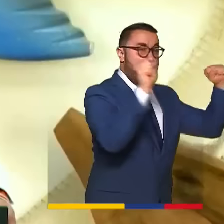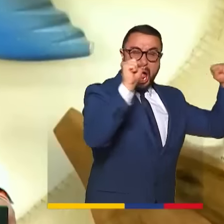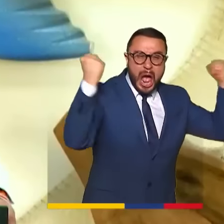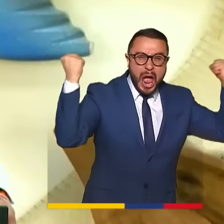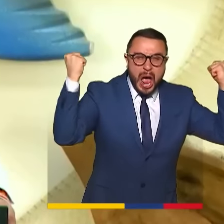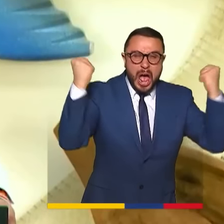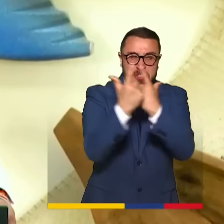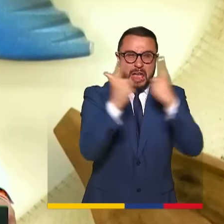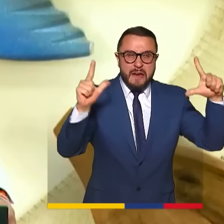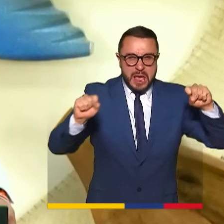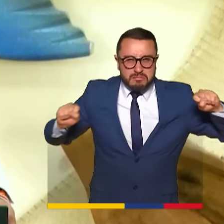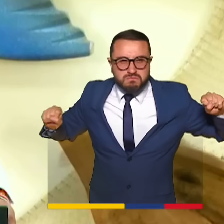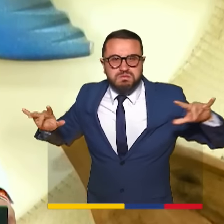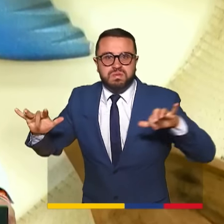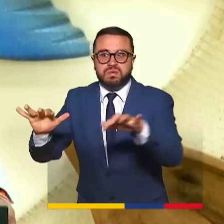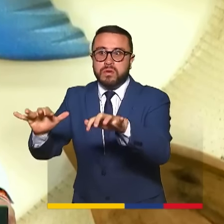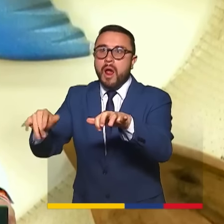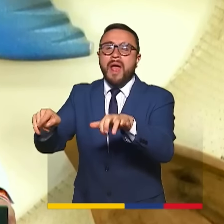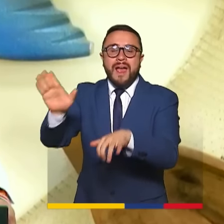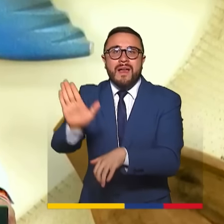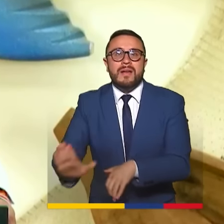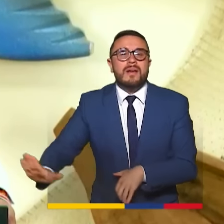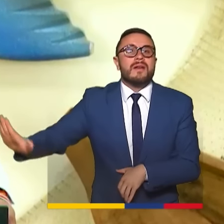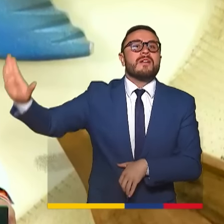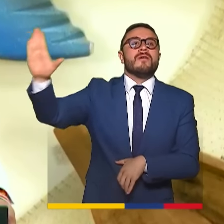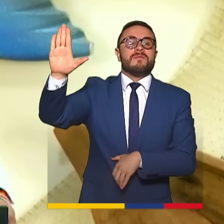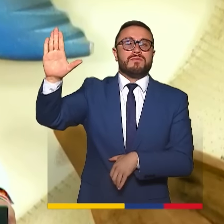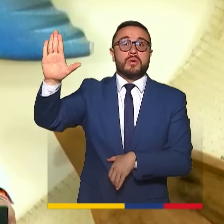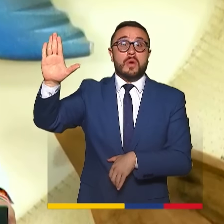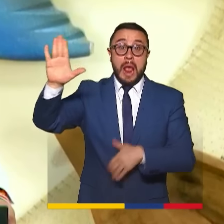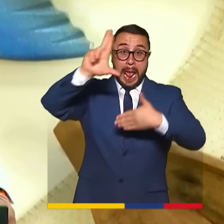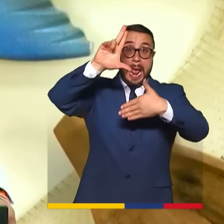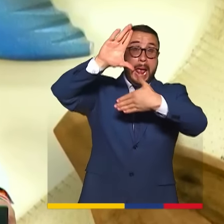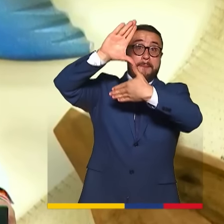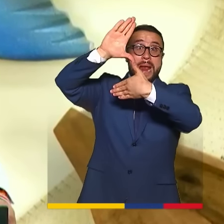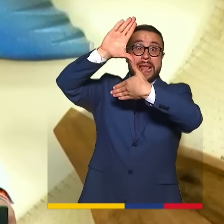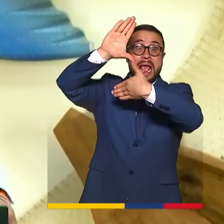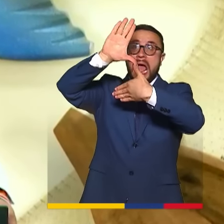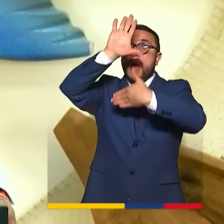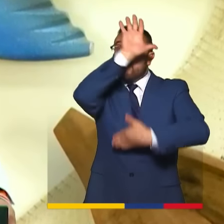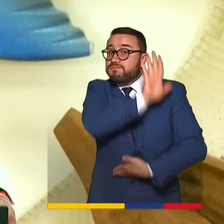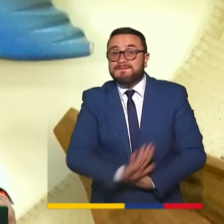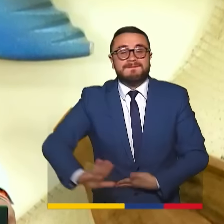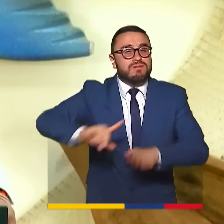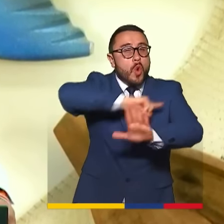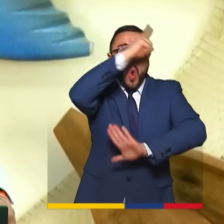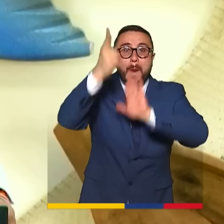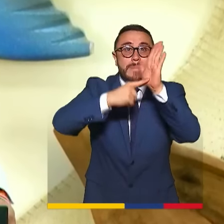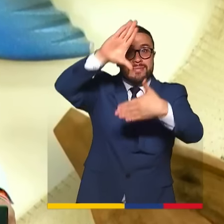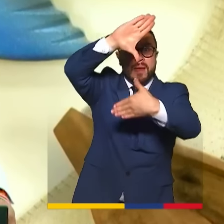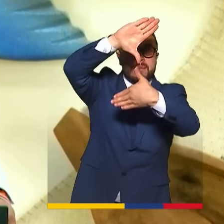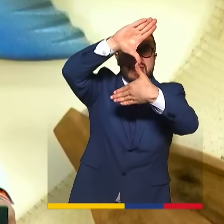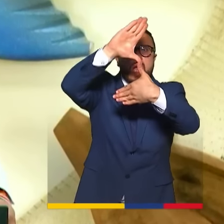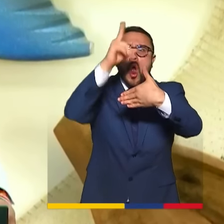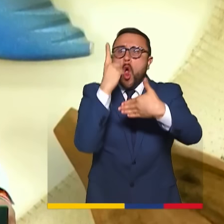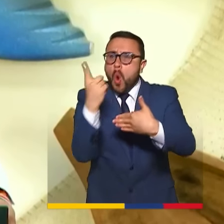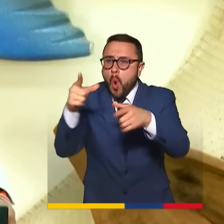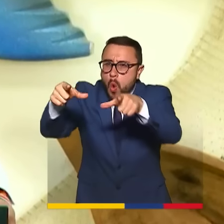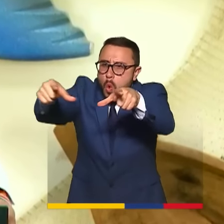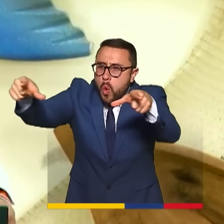edificó el primer territorio libre de América, de toda la América.